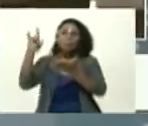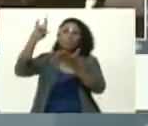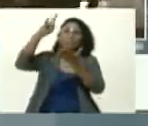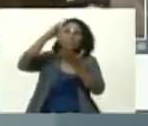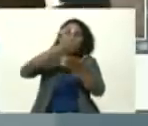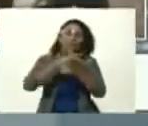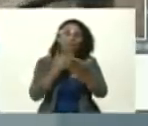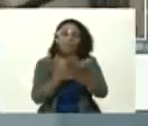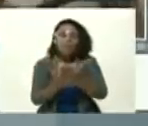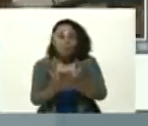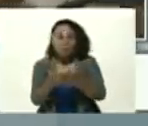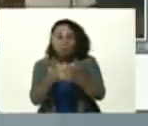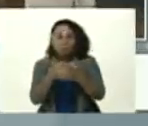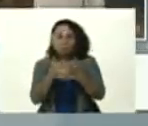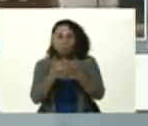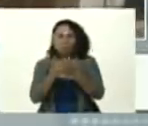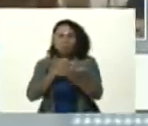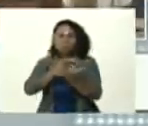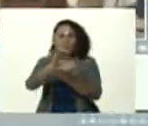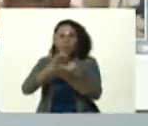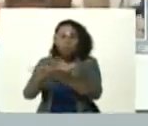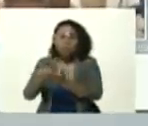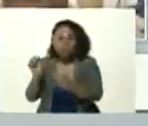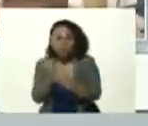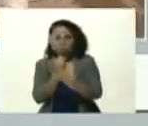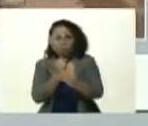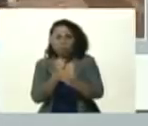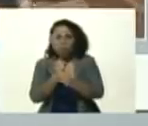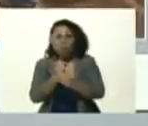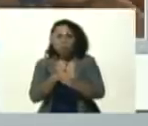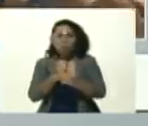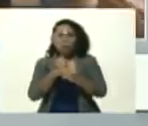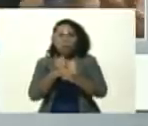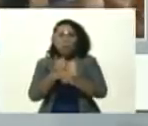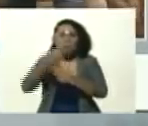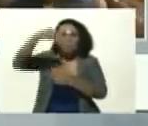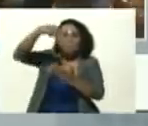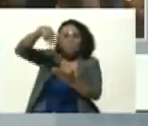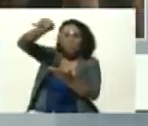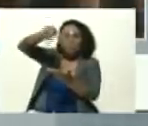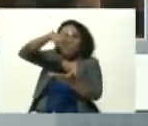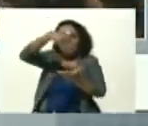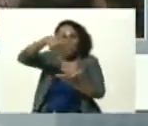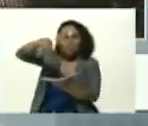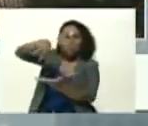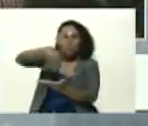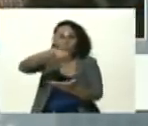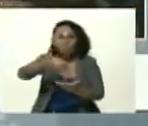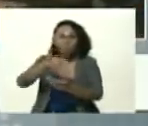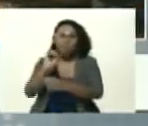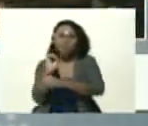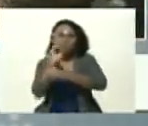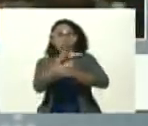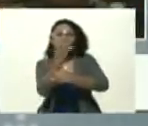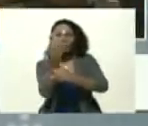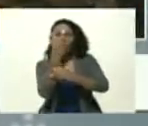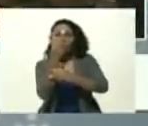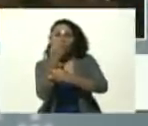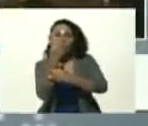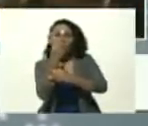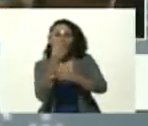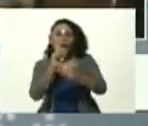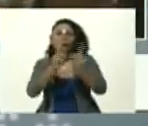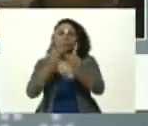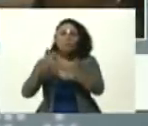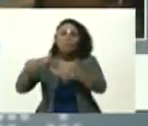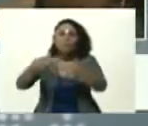Comando Estratégico Operacional, que por ejemplo, en paracaídas lanzó alimentos a varias de las zonas de los